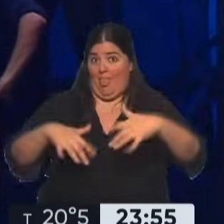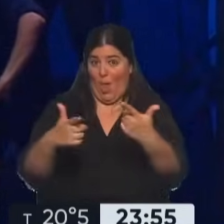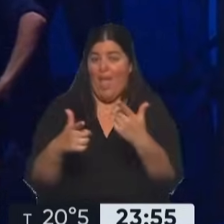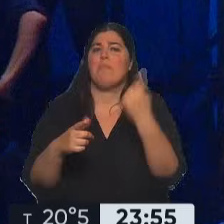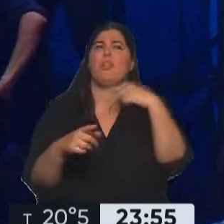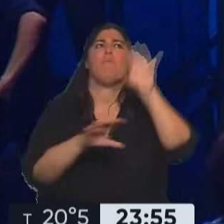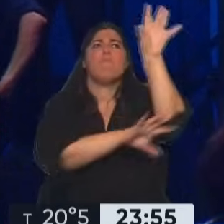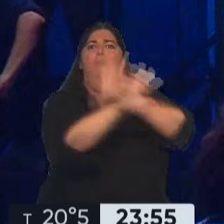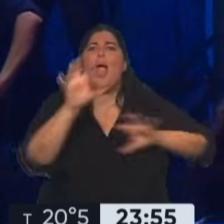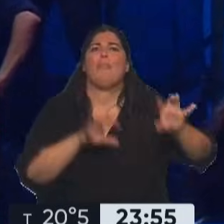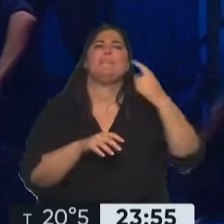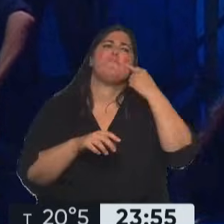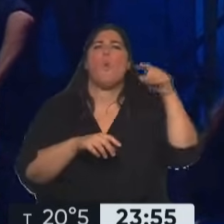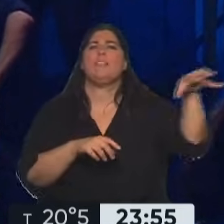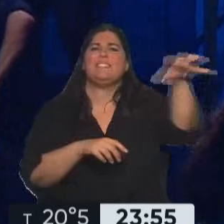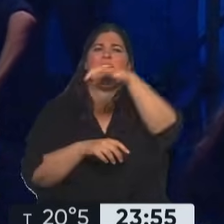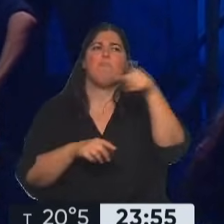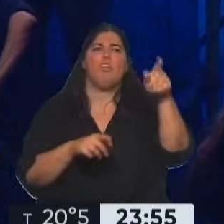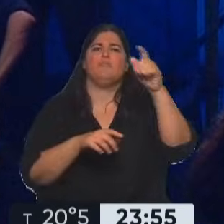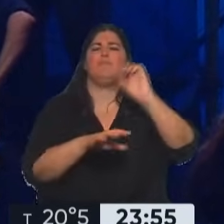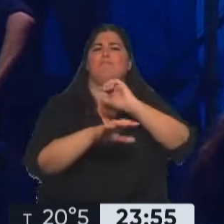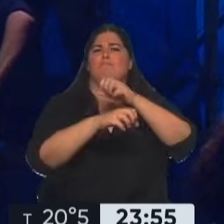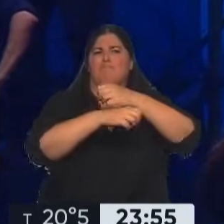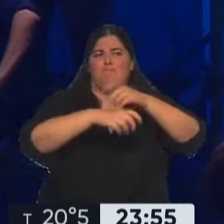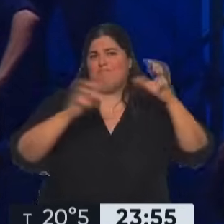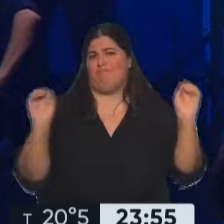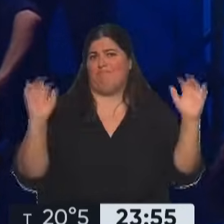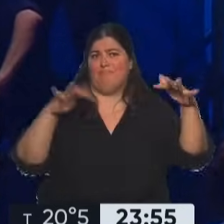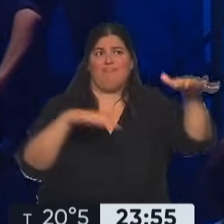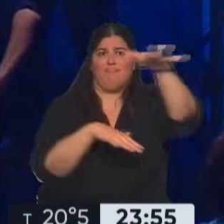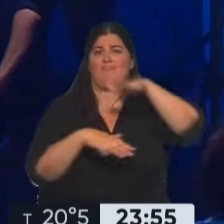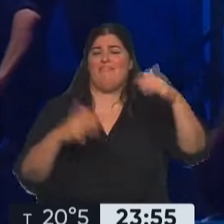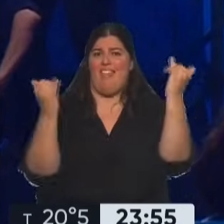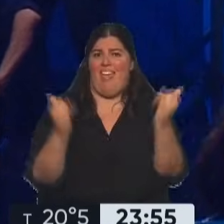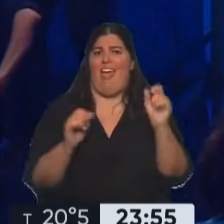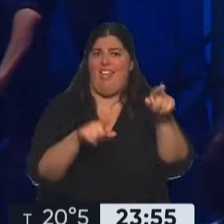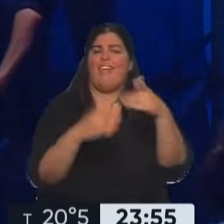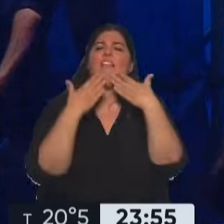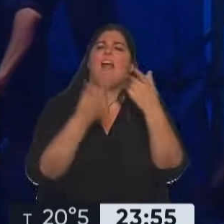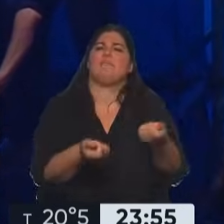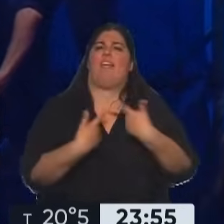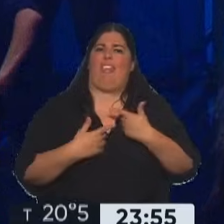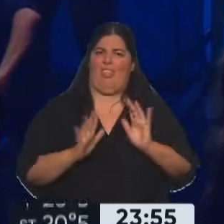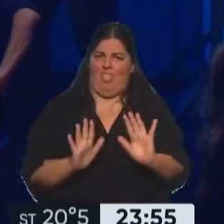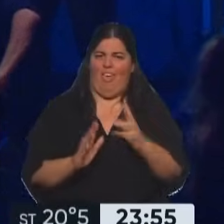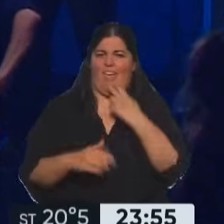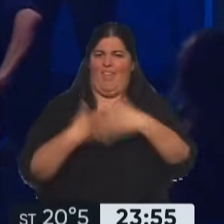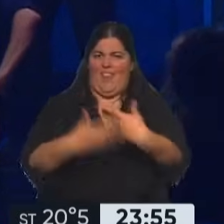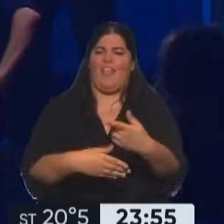sus provincias y en sus municipios, sentía que podíamos encarar